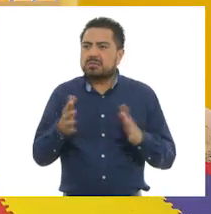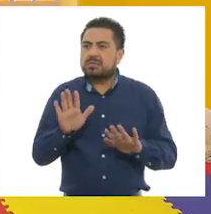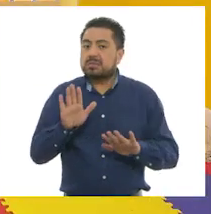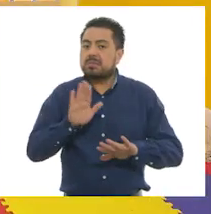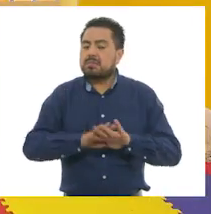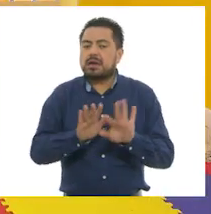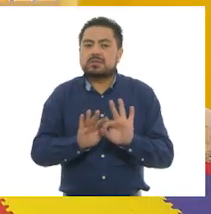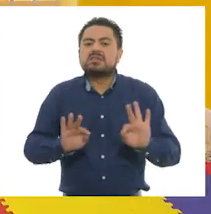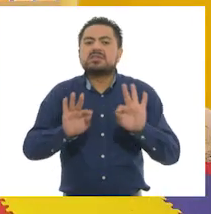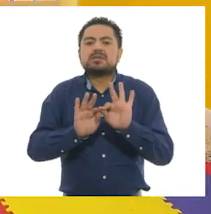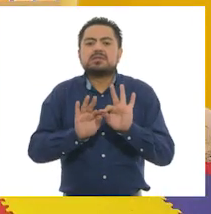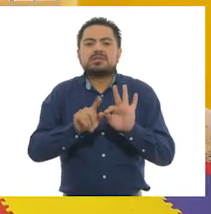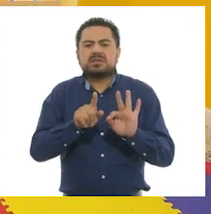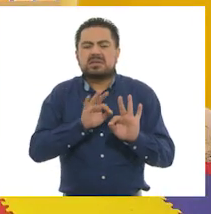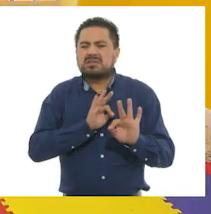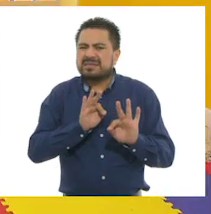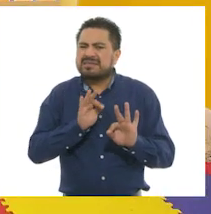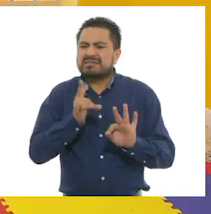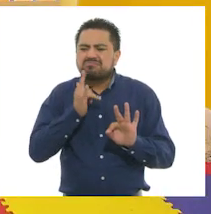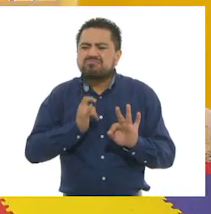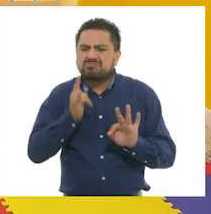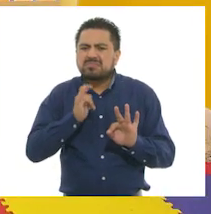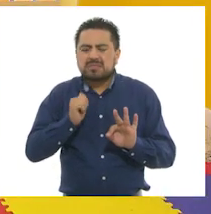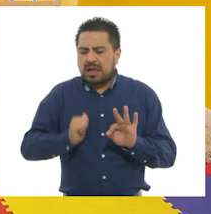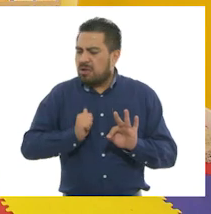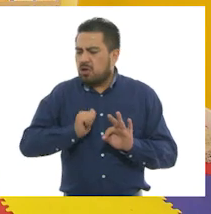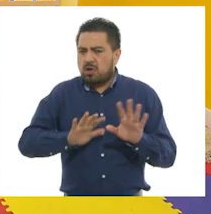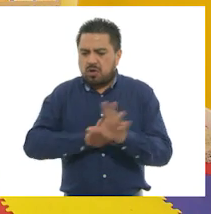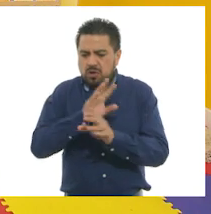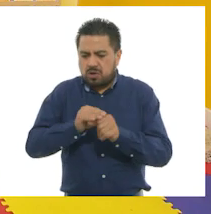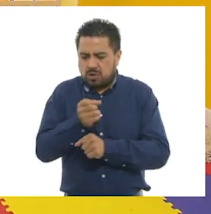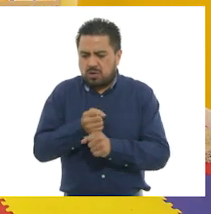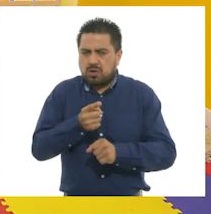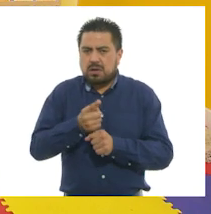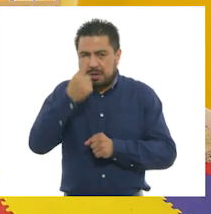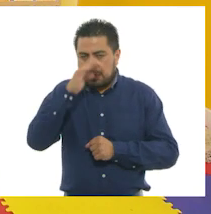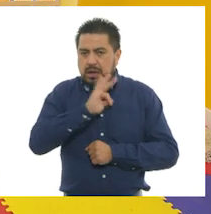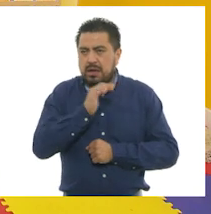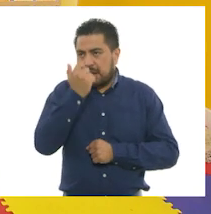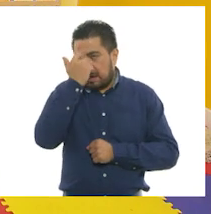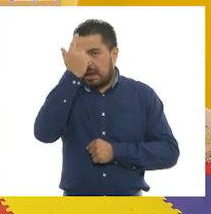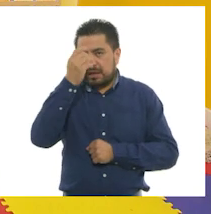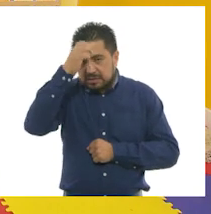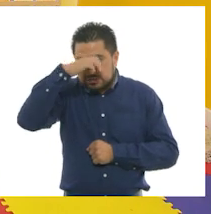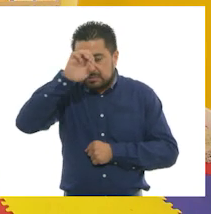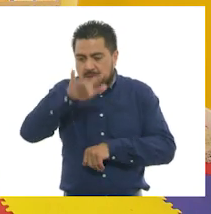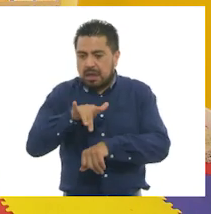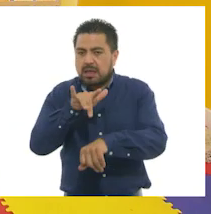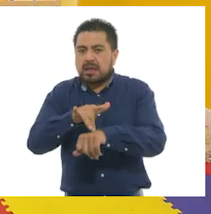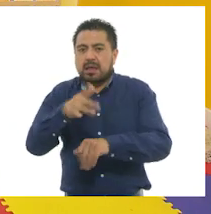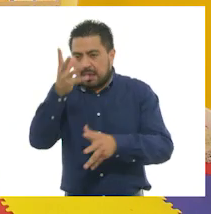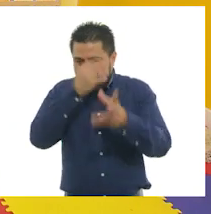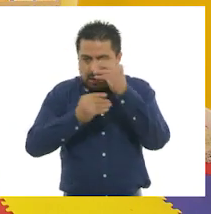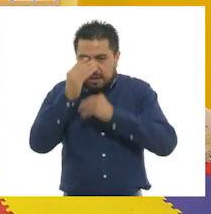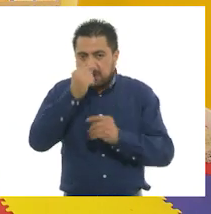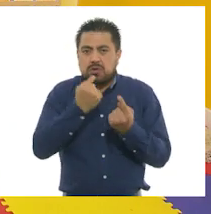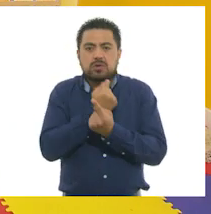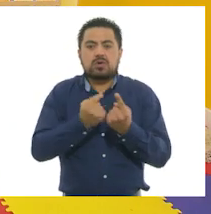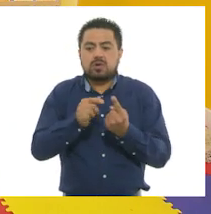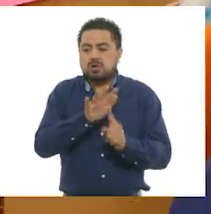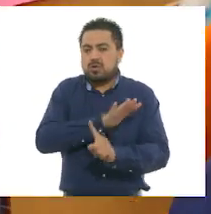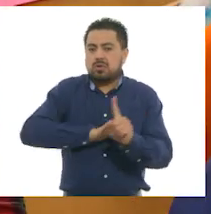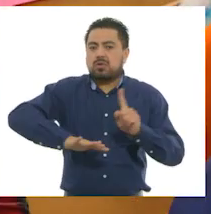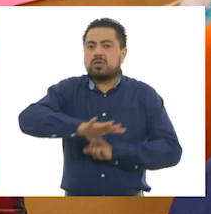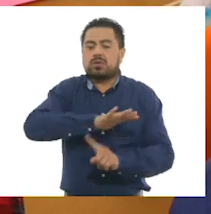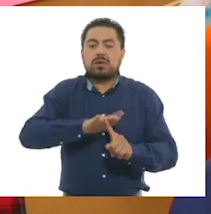más importante es intentarlo y aprovechar siempre las oportunidades para crear experiencias de aprendizaje con las niñas y los